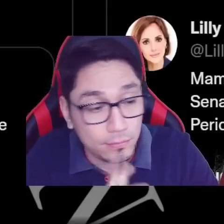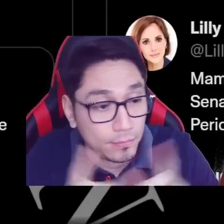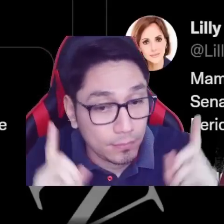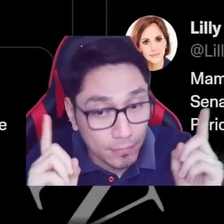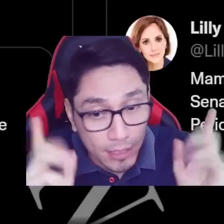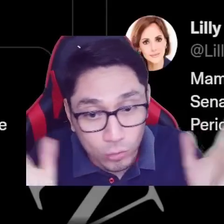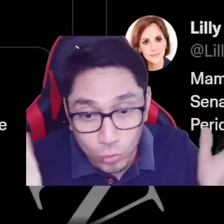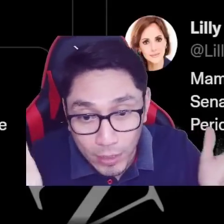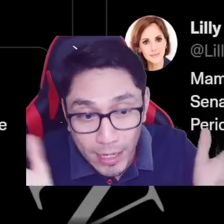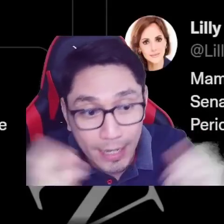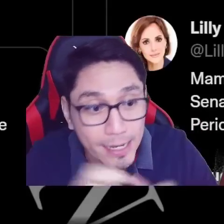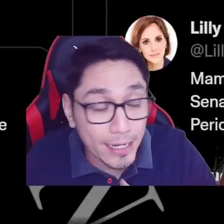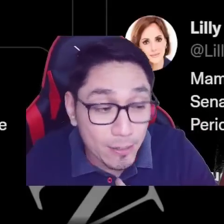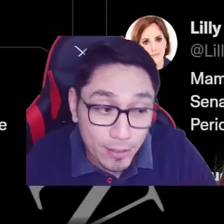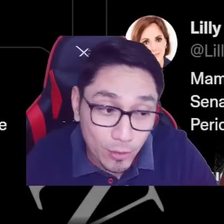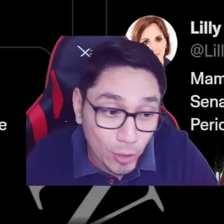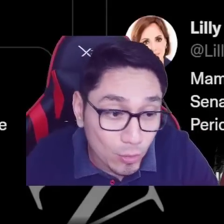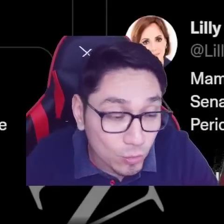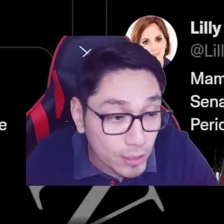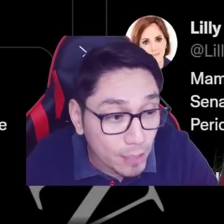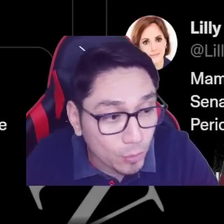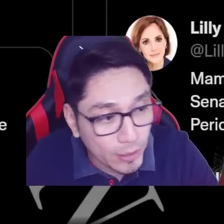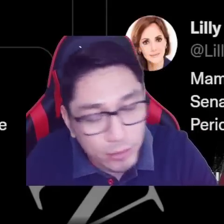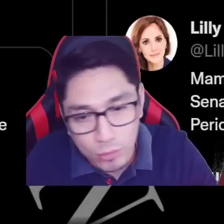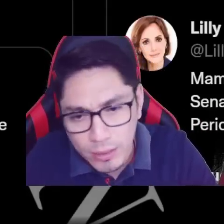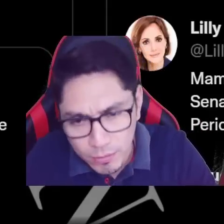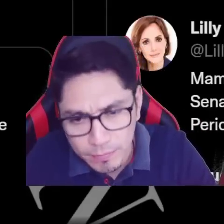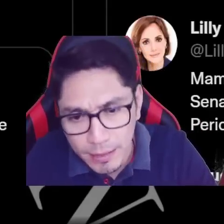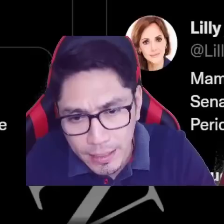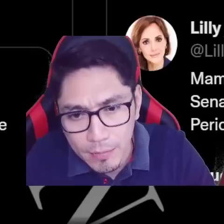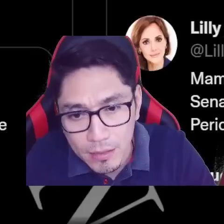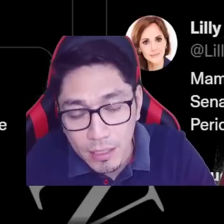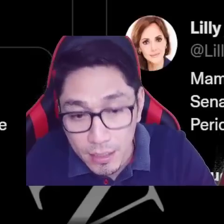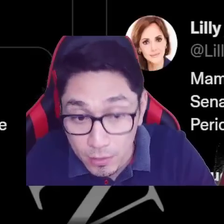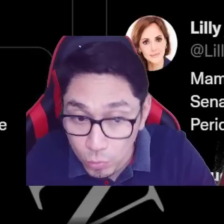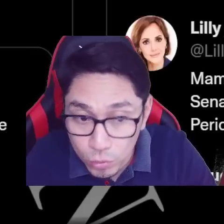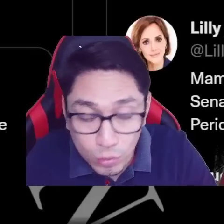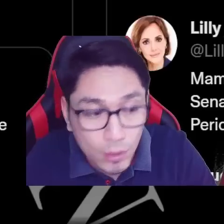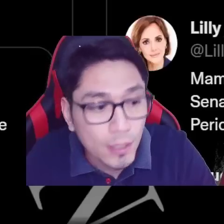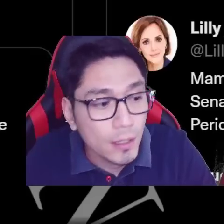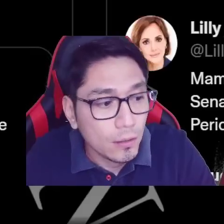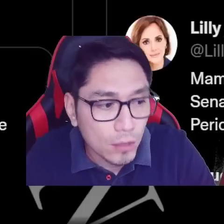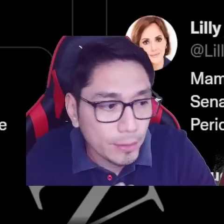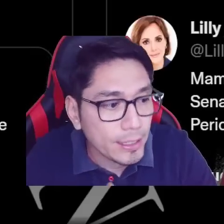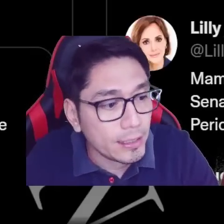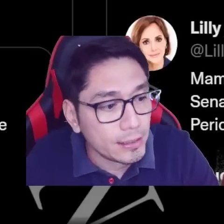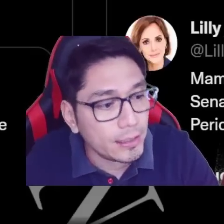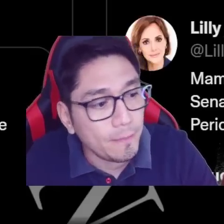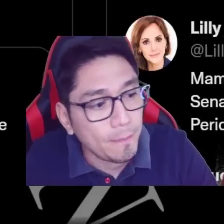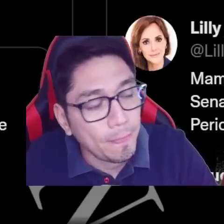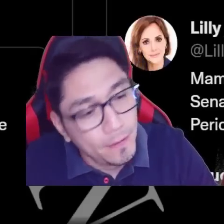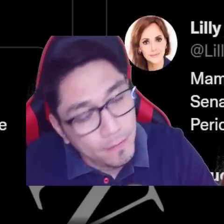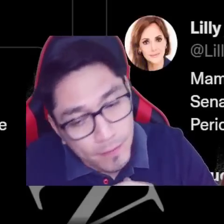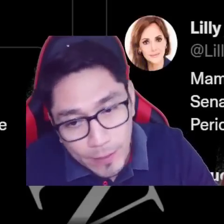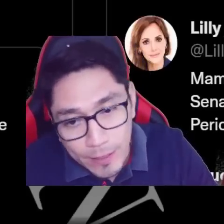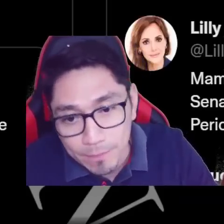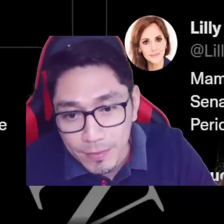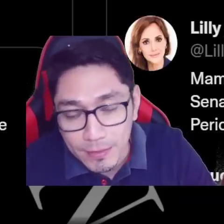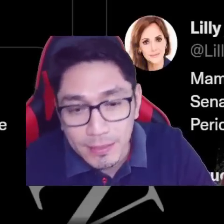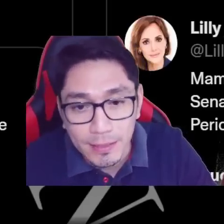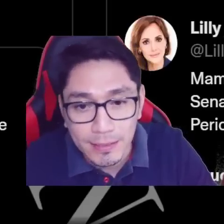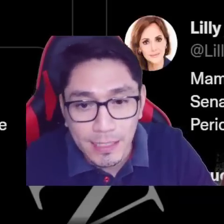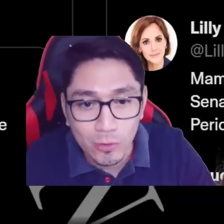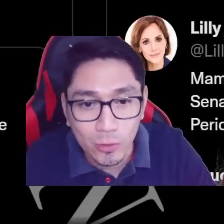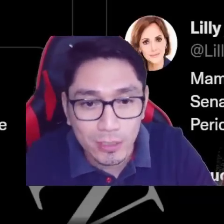ahí los juzgarán allá arriba yo creo algún día porque eso es verdaderamente injusto no debería de ser pero bueno